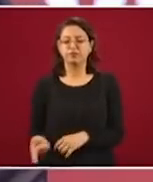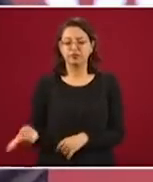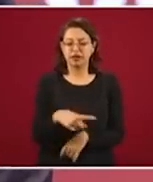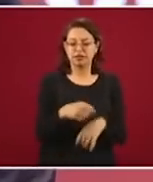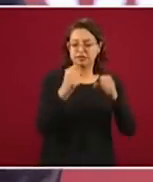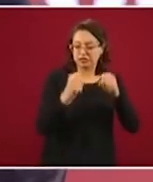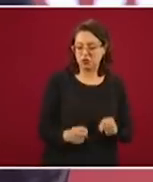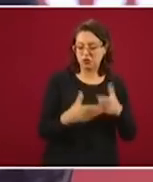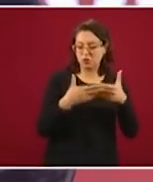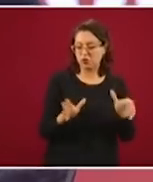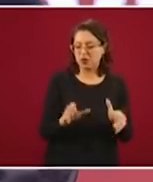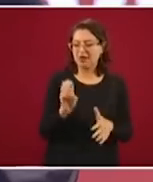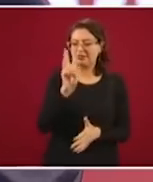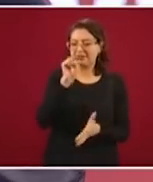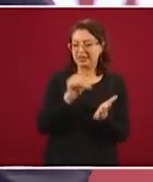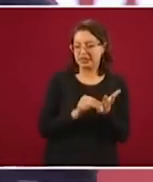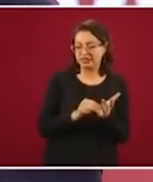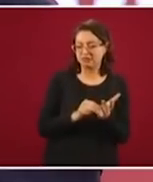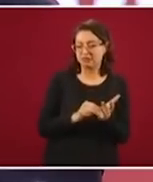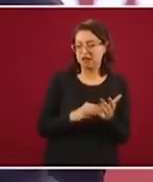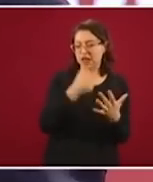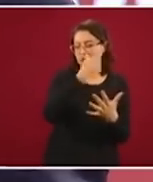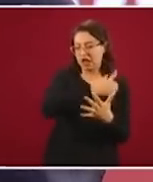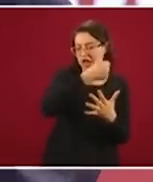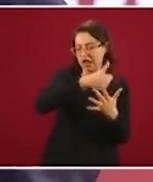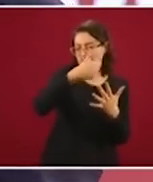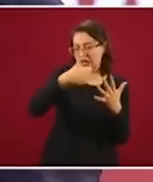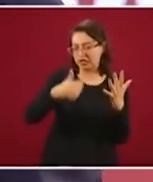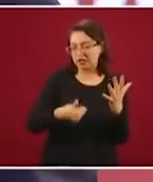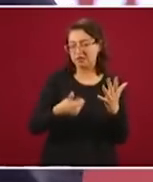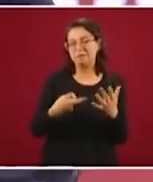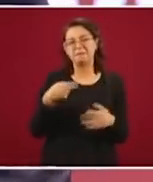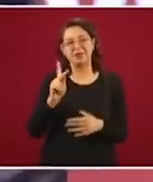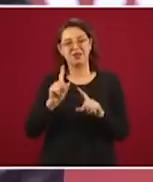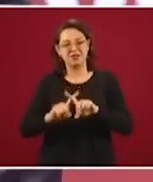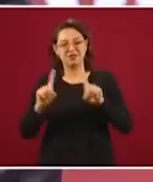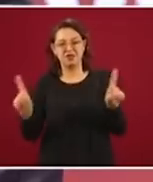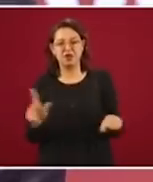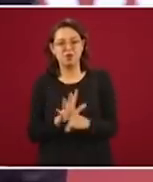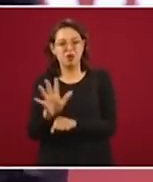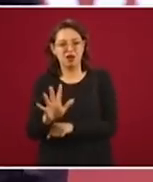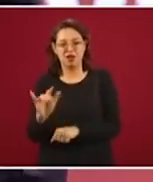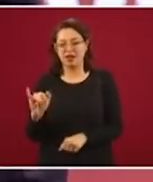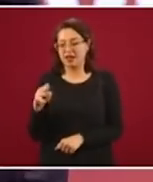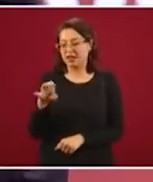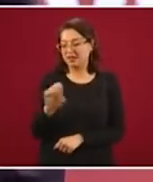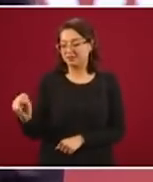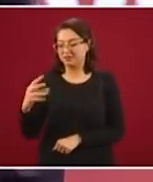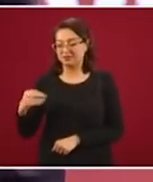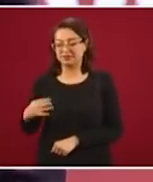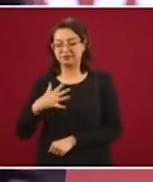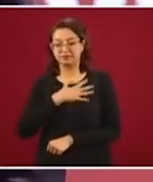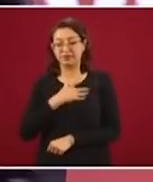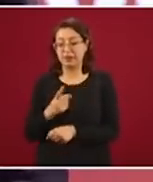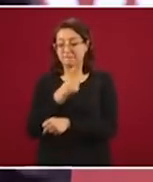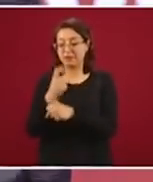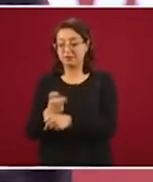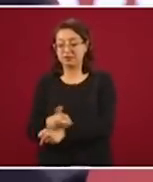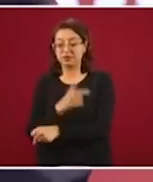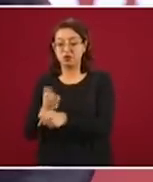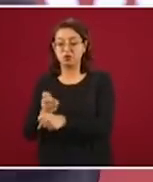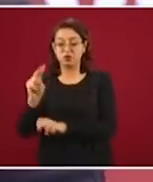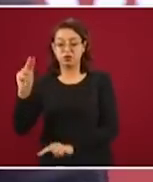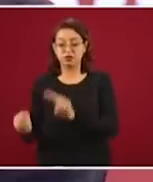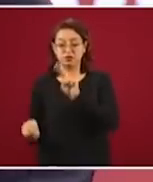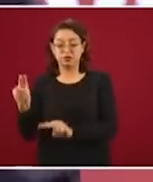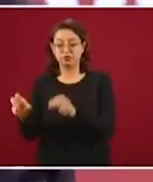un poquito más de 3,000 pesos por persona. La diferencia es que en el IMSS Bienestar, en la atención en primer y segundo nivel,